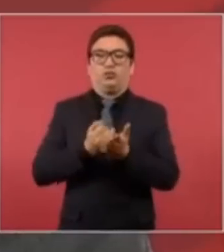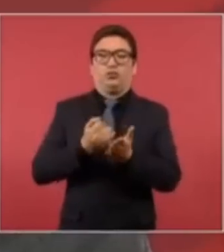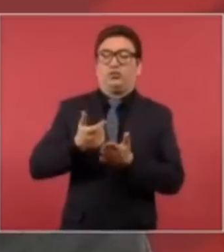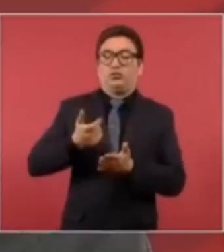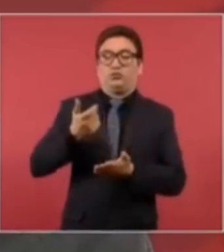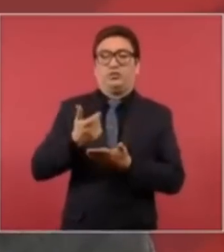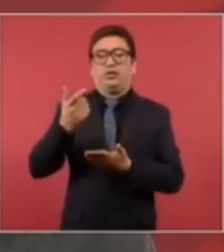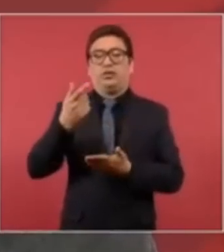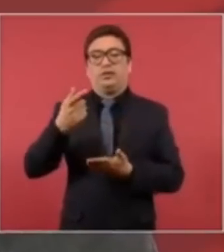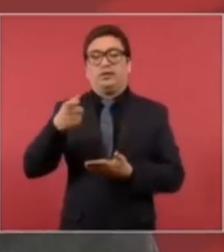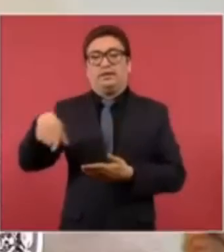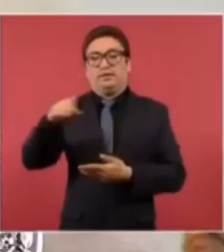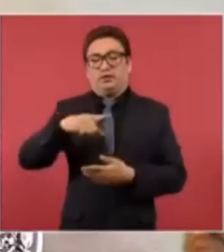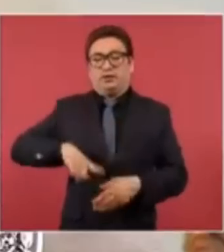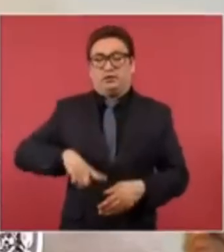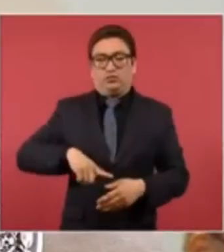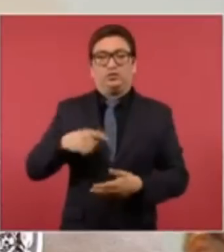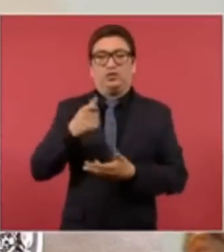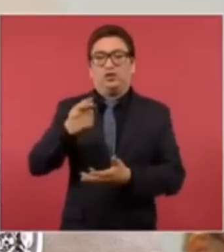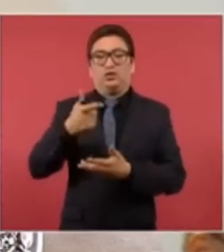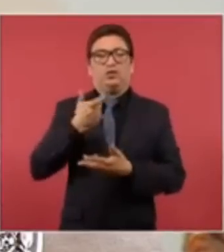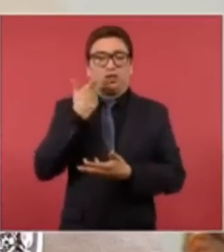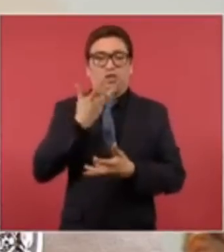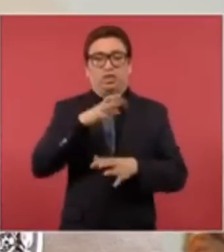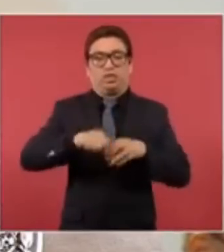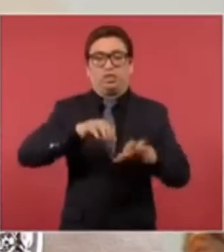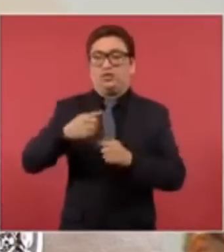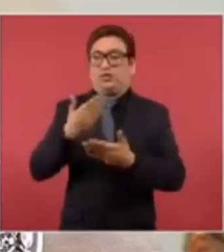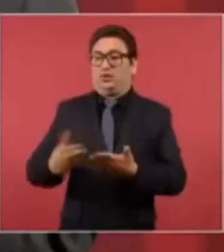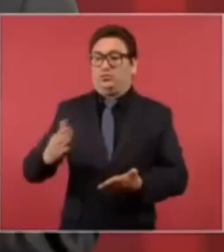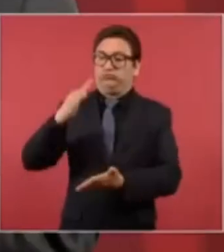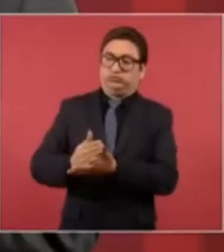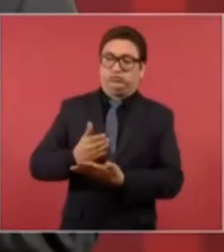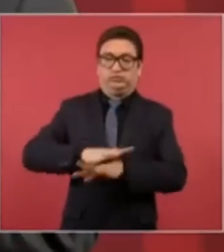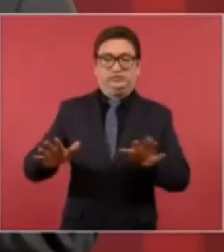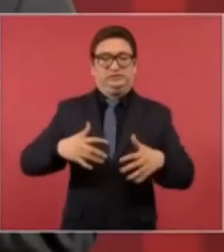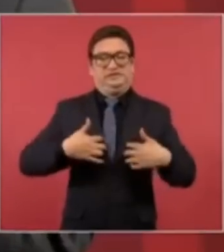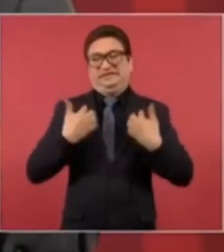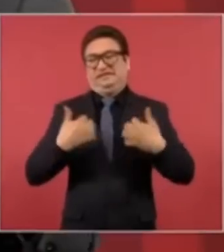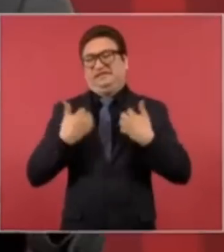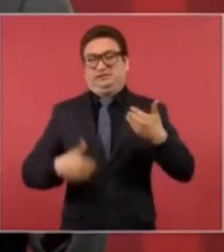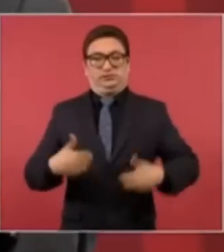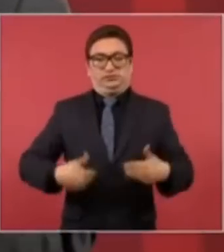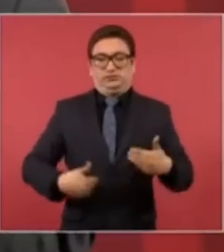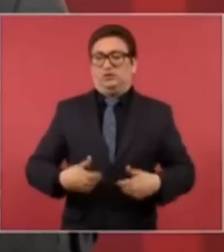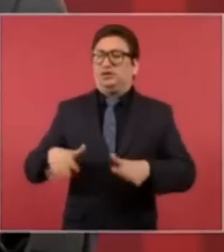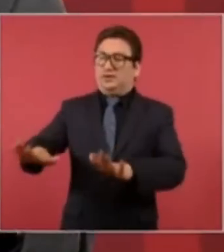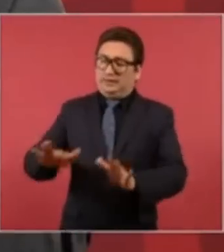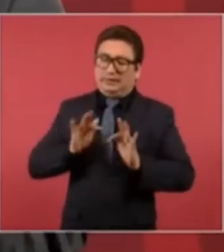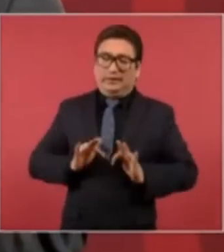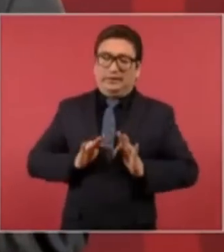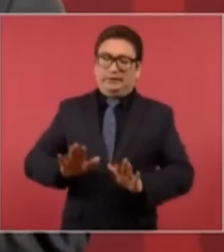público y se dedicaron a saquear y ahora están muy molestos, pero que se serenen, que